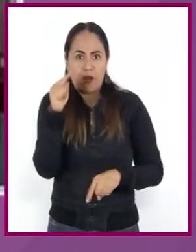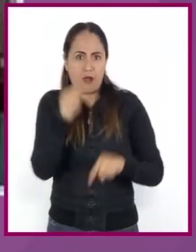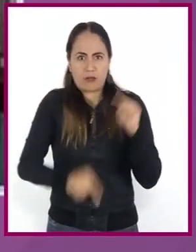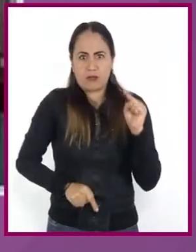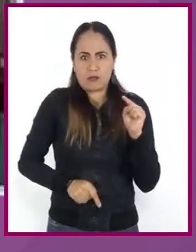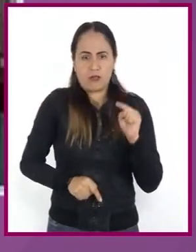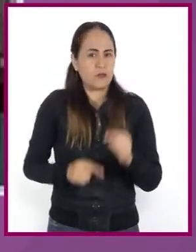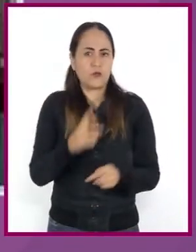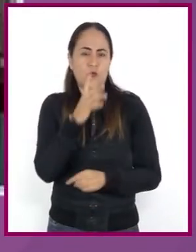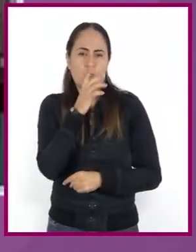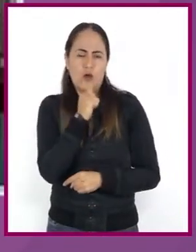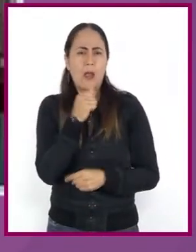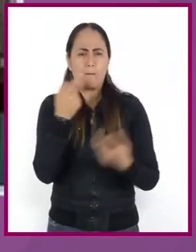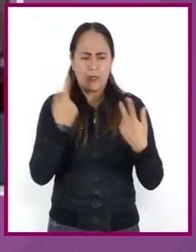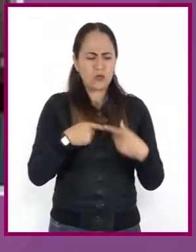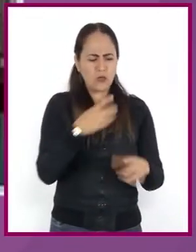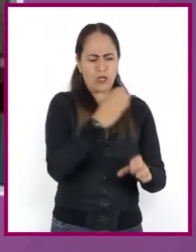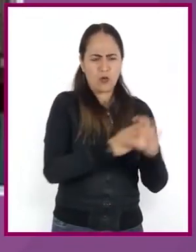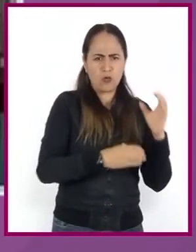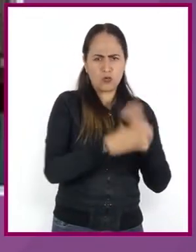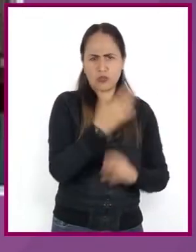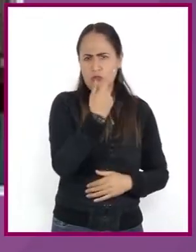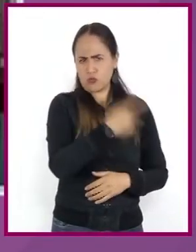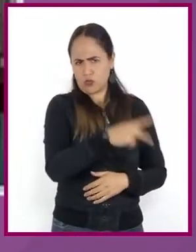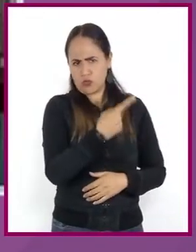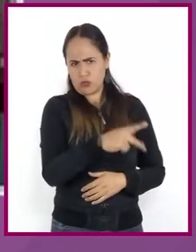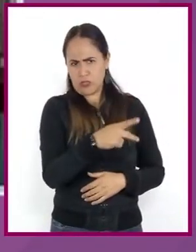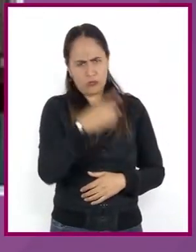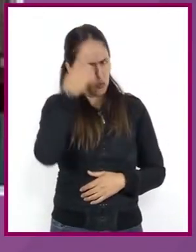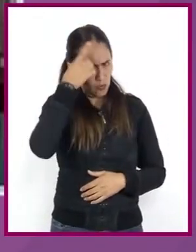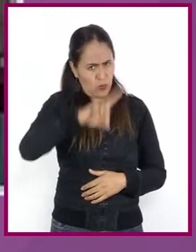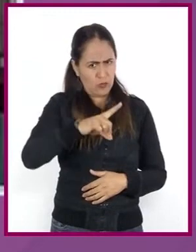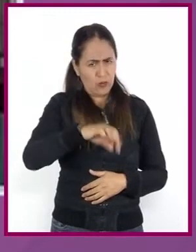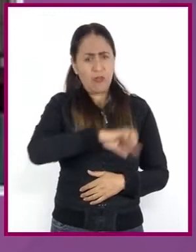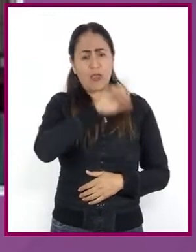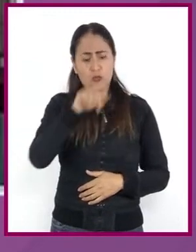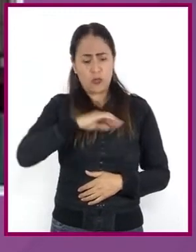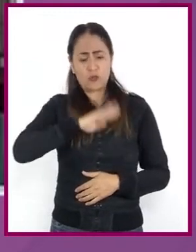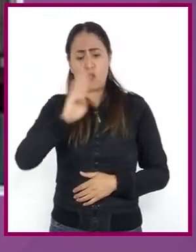capaz dispone de sus bienes para después de su muerte.